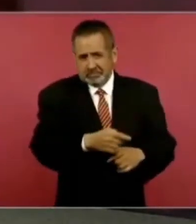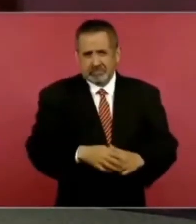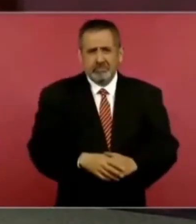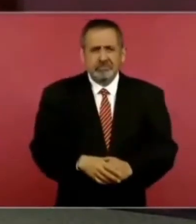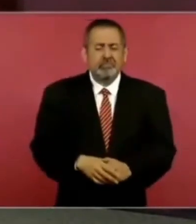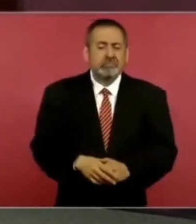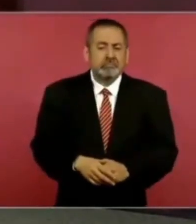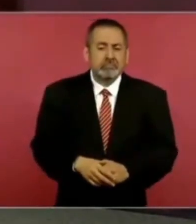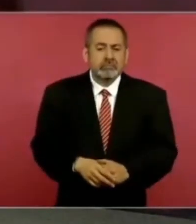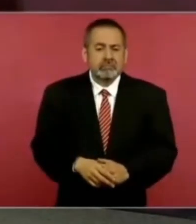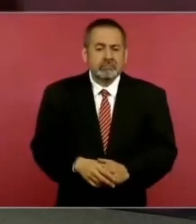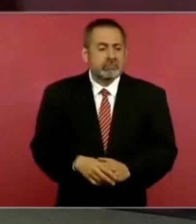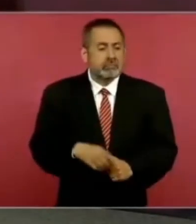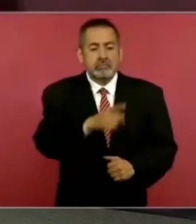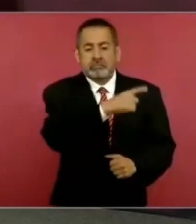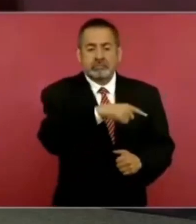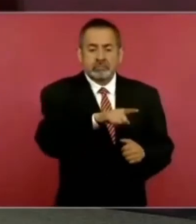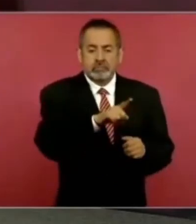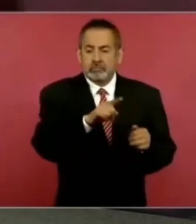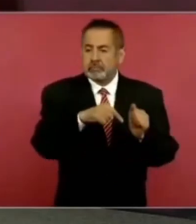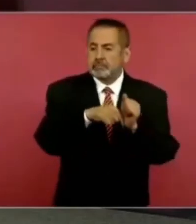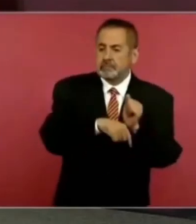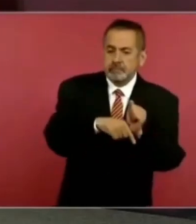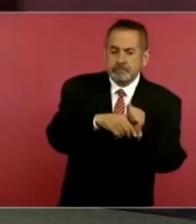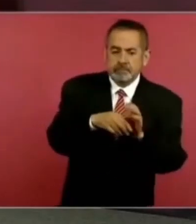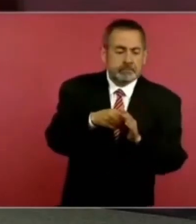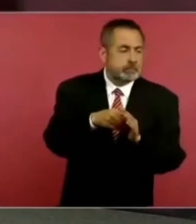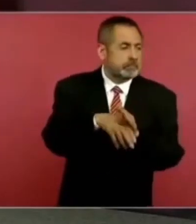porque todo esto se oculta,